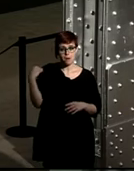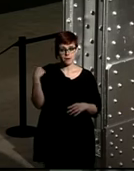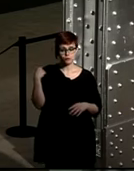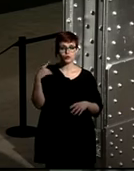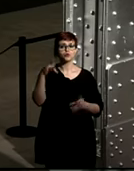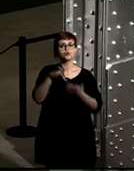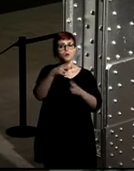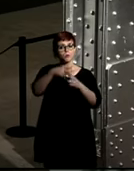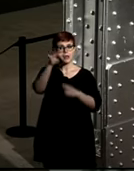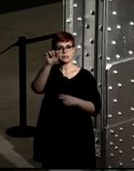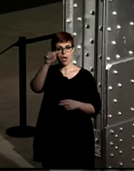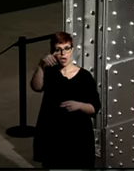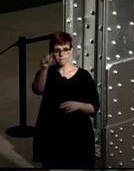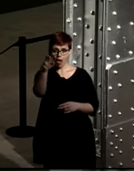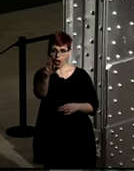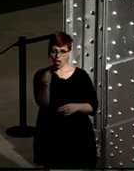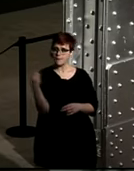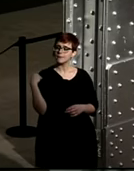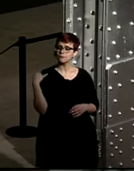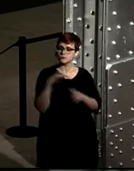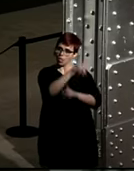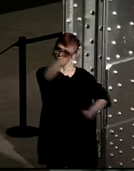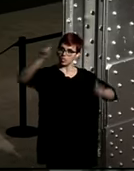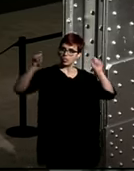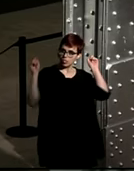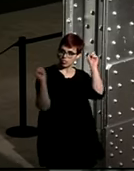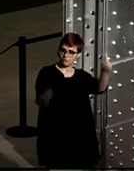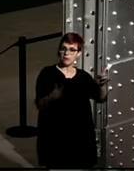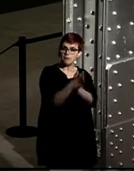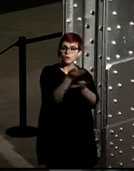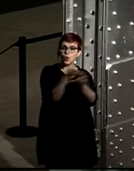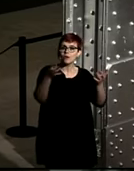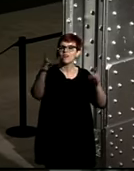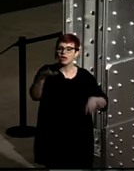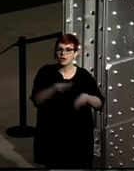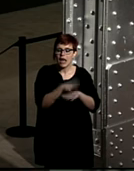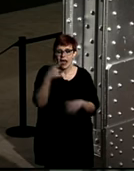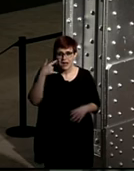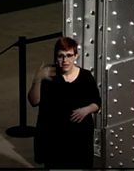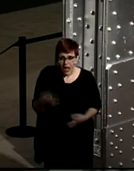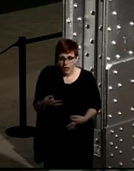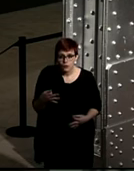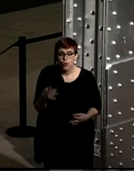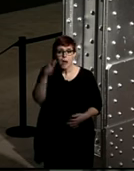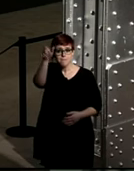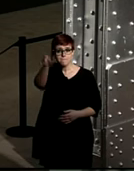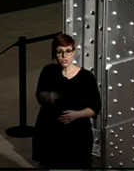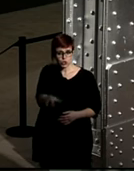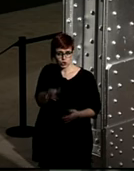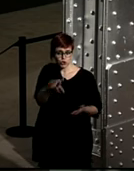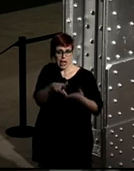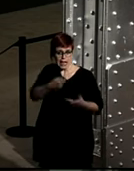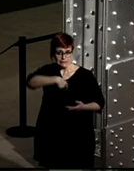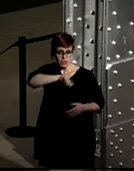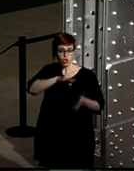de Tamara, que os interroga, podéis contestar el que queráis. ¿Qué pide ver en el cine un espectador